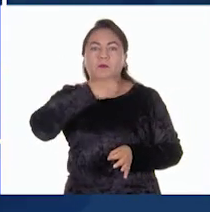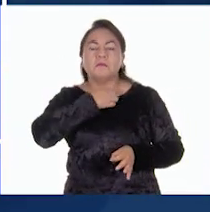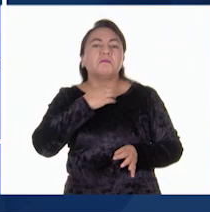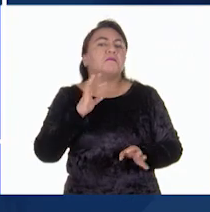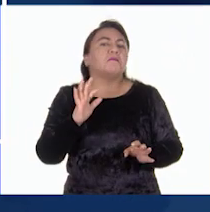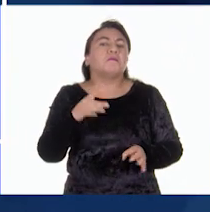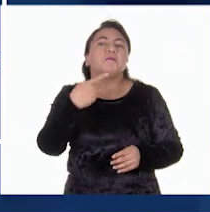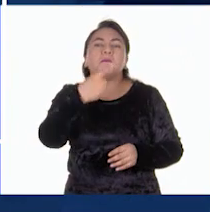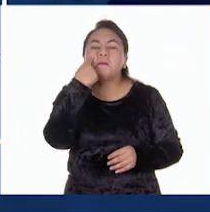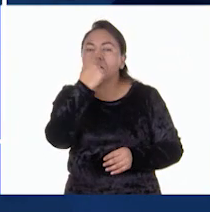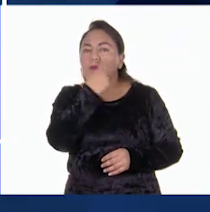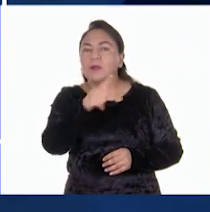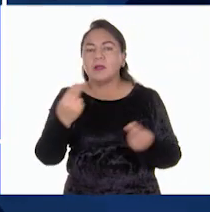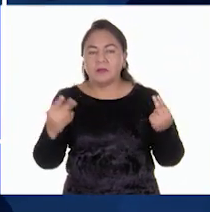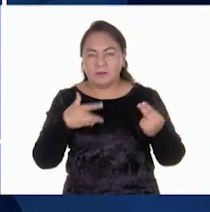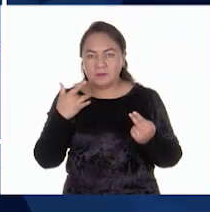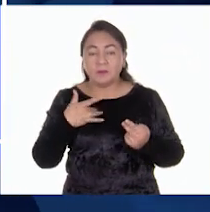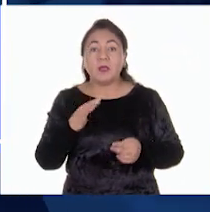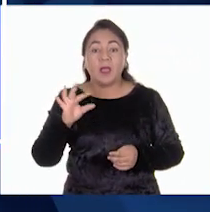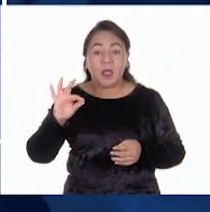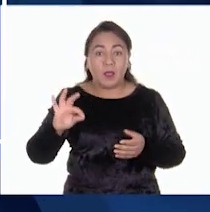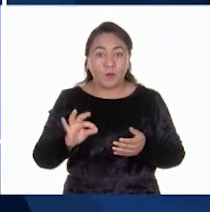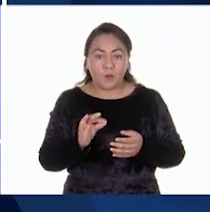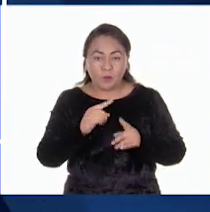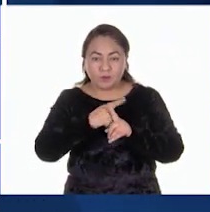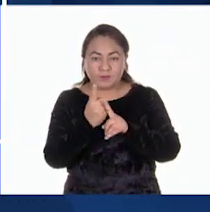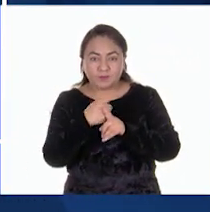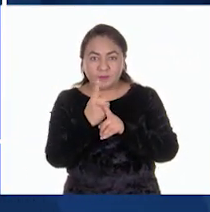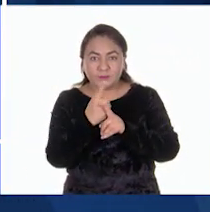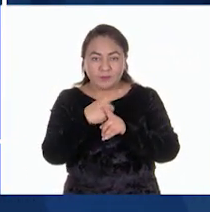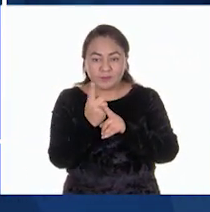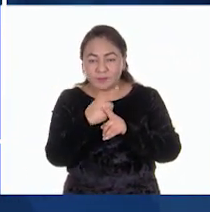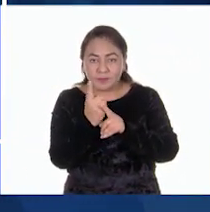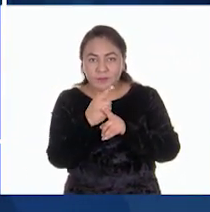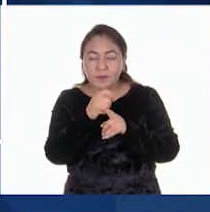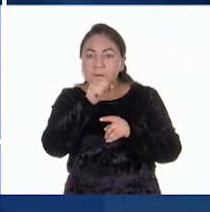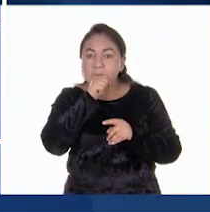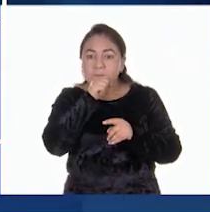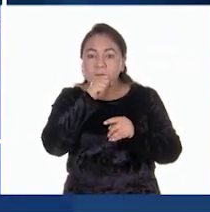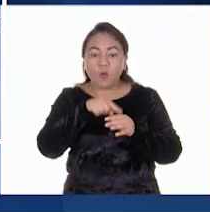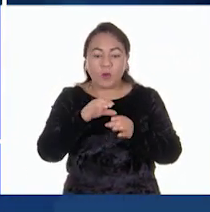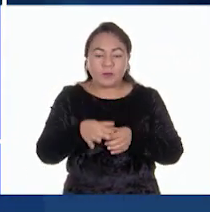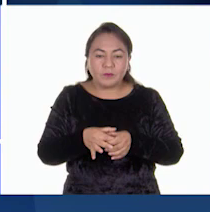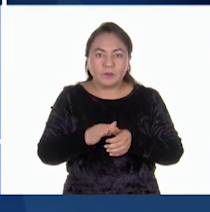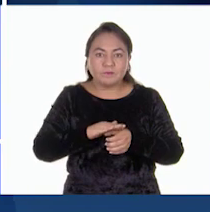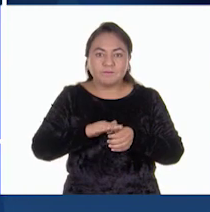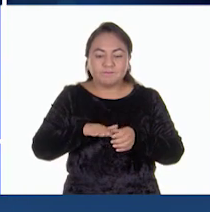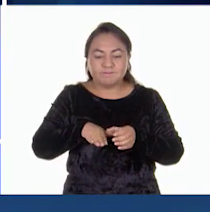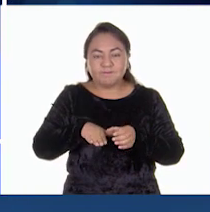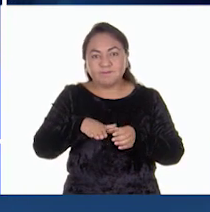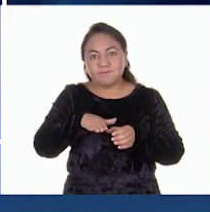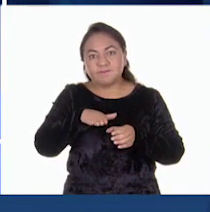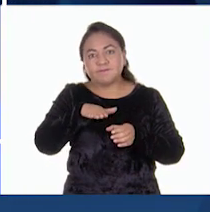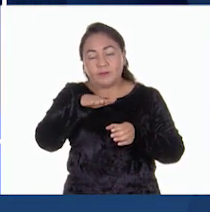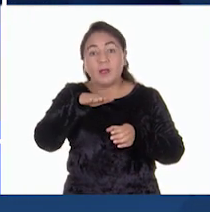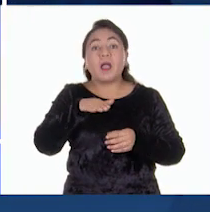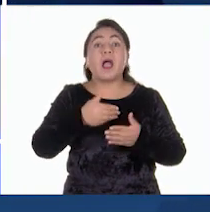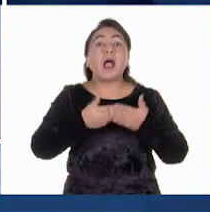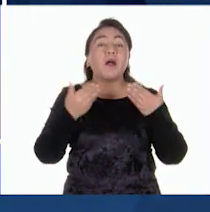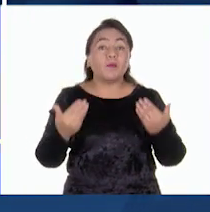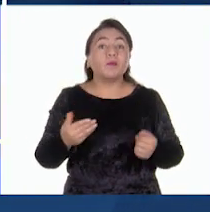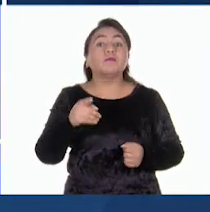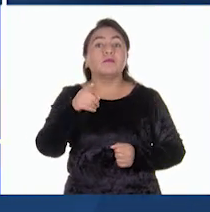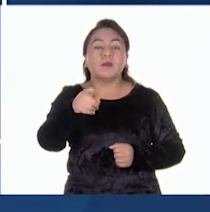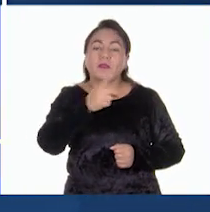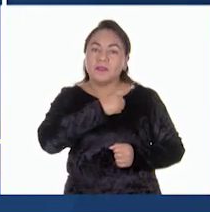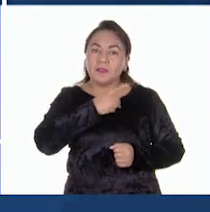según necesidad. Una aguja indicadora señala el momento en que la botella está llena. Entonces usted, señora,